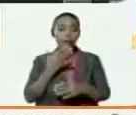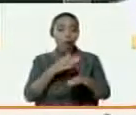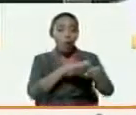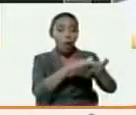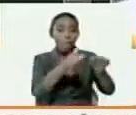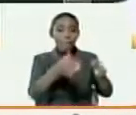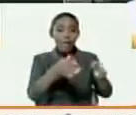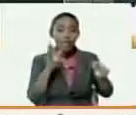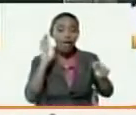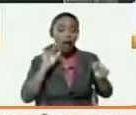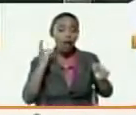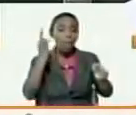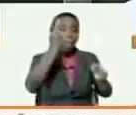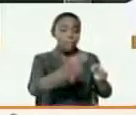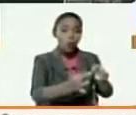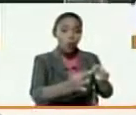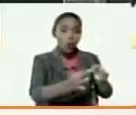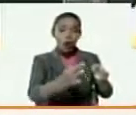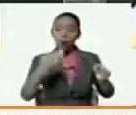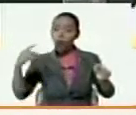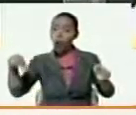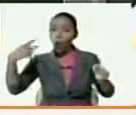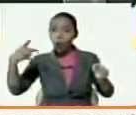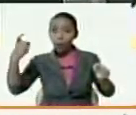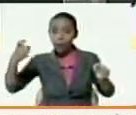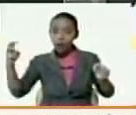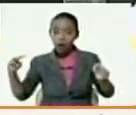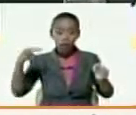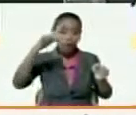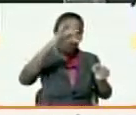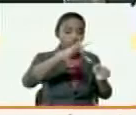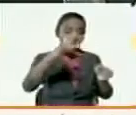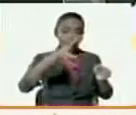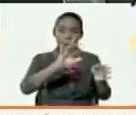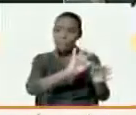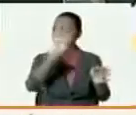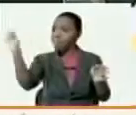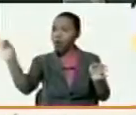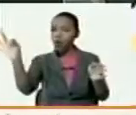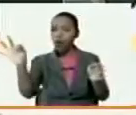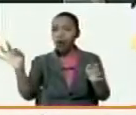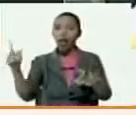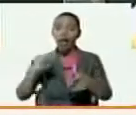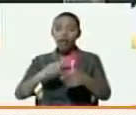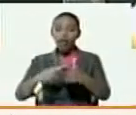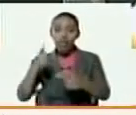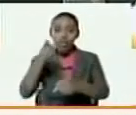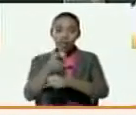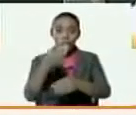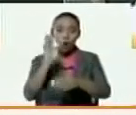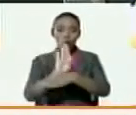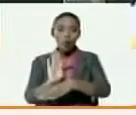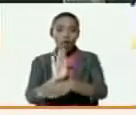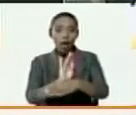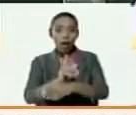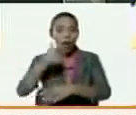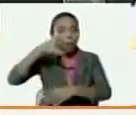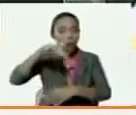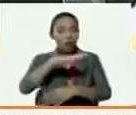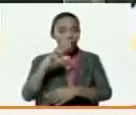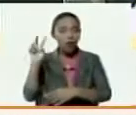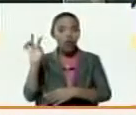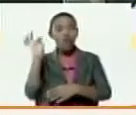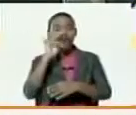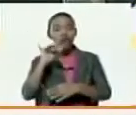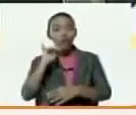sabemos es una enfermedad nueva y que puede cambiar en los próximos días dentro de las instalaciones de atención médica y en la población general la información